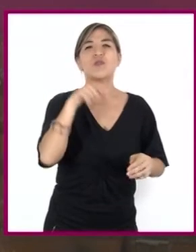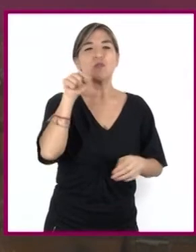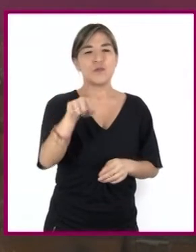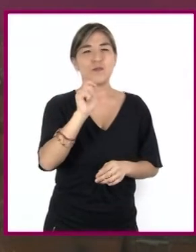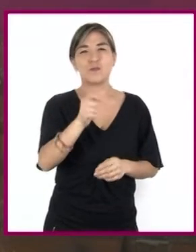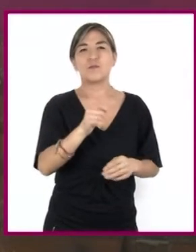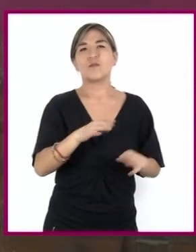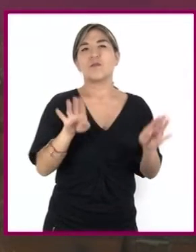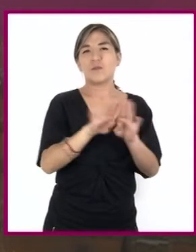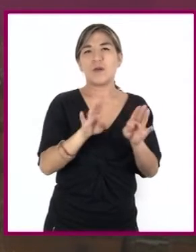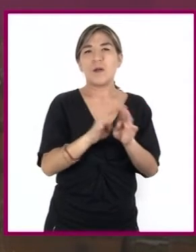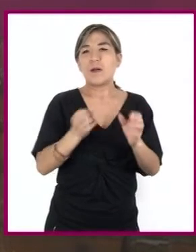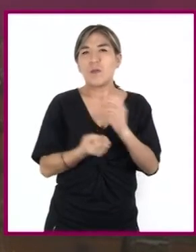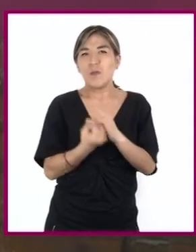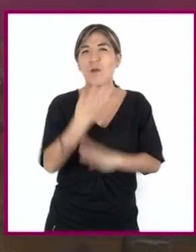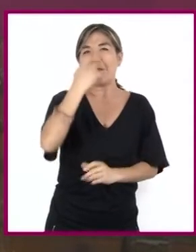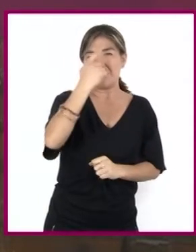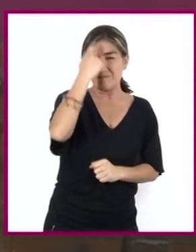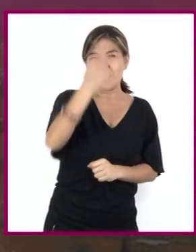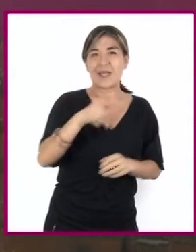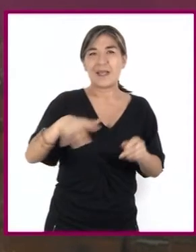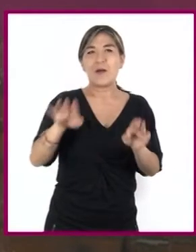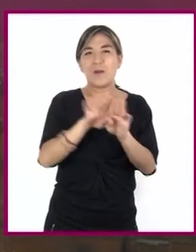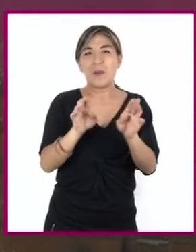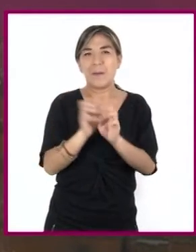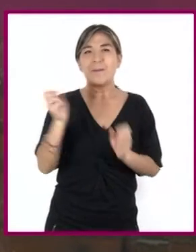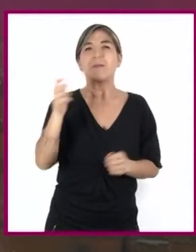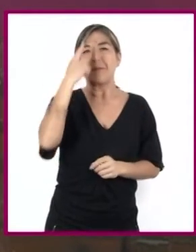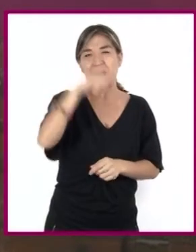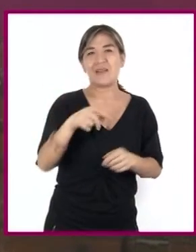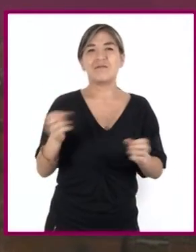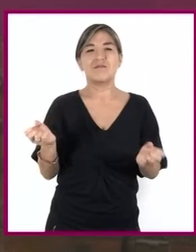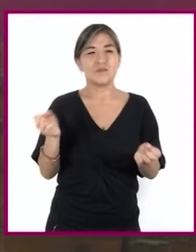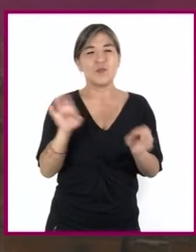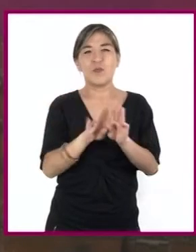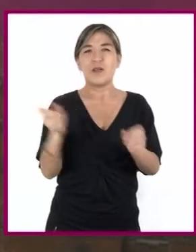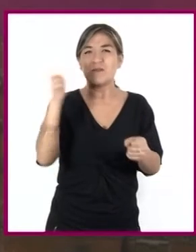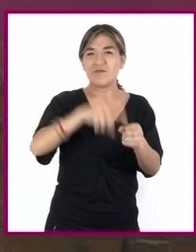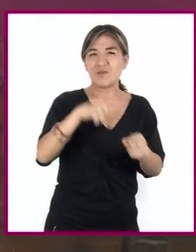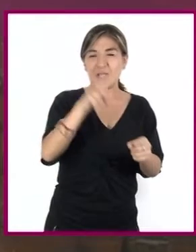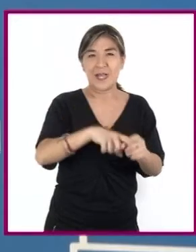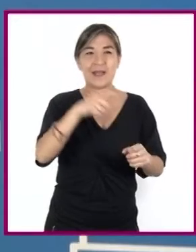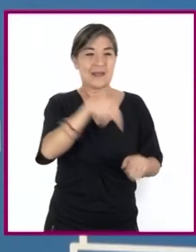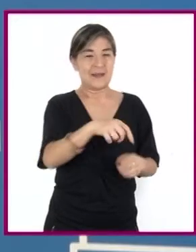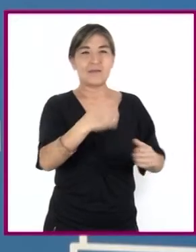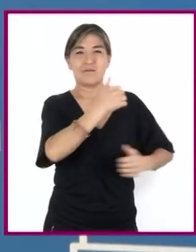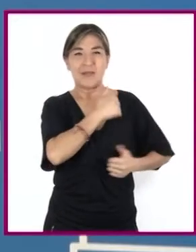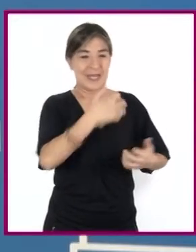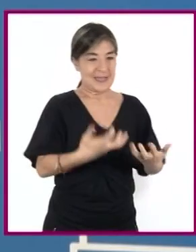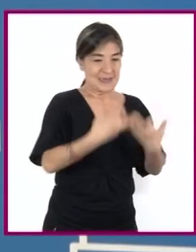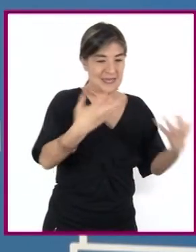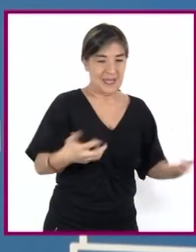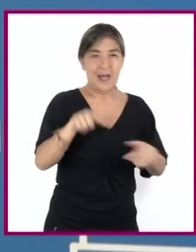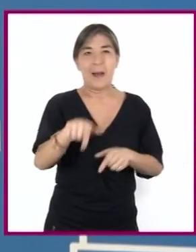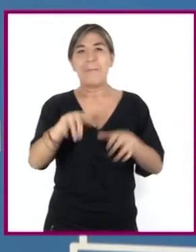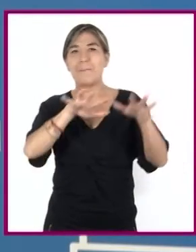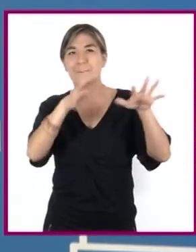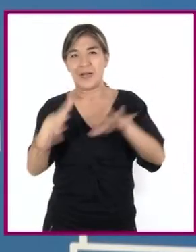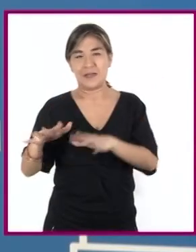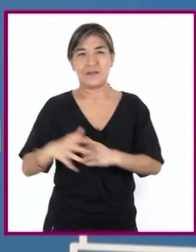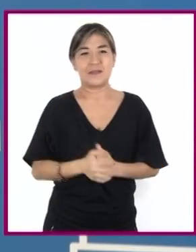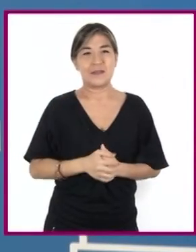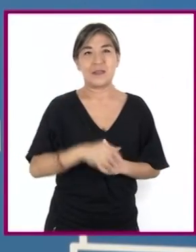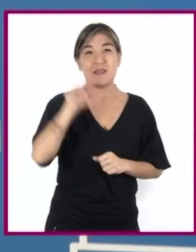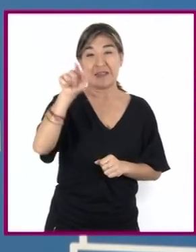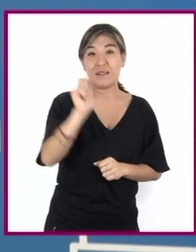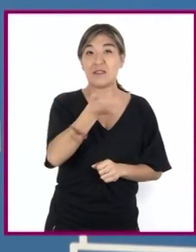el militarismo, creando numerosos ejércitos de tierra y mar. Reino Unido ya no